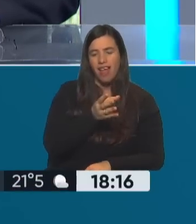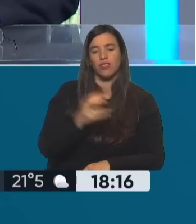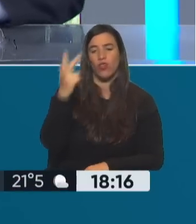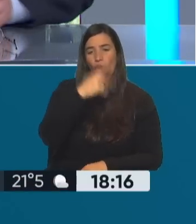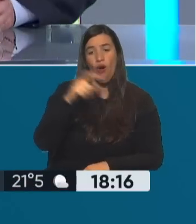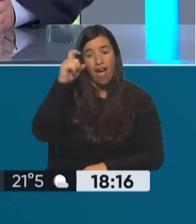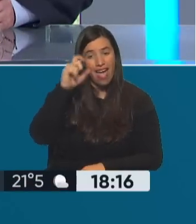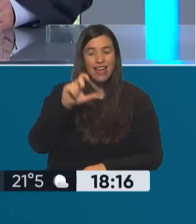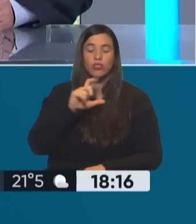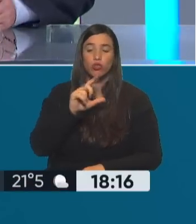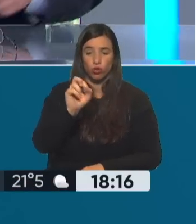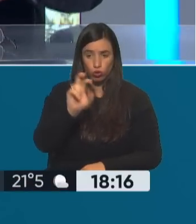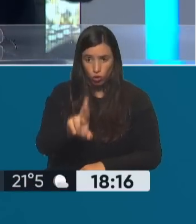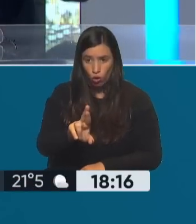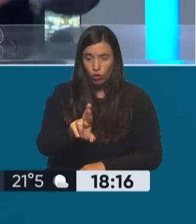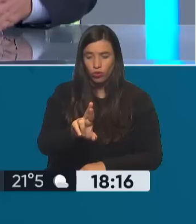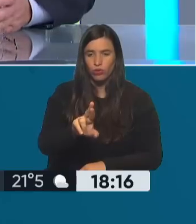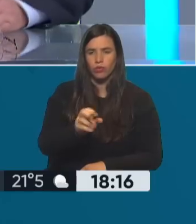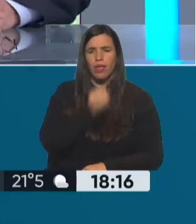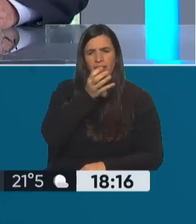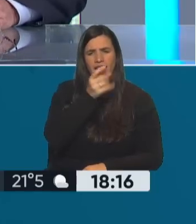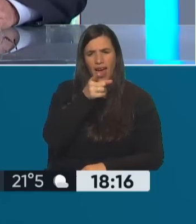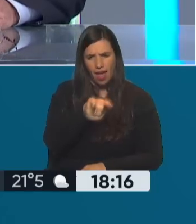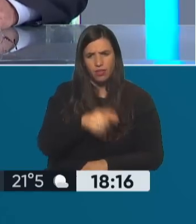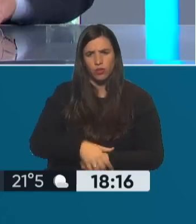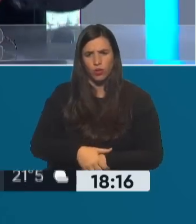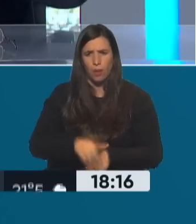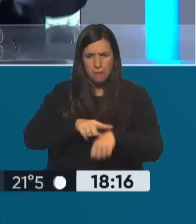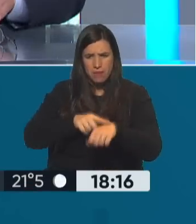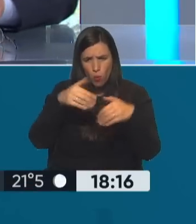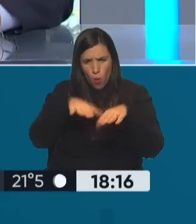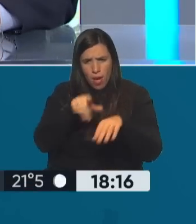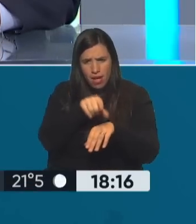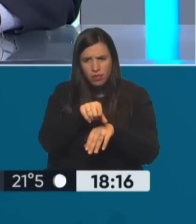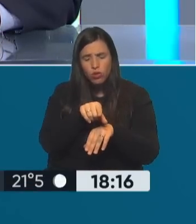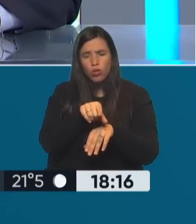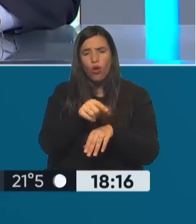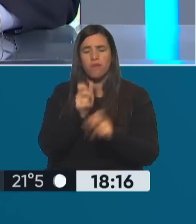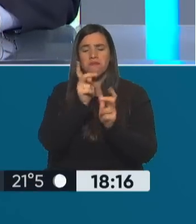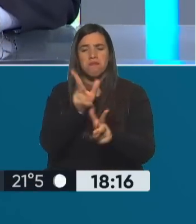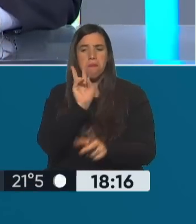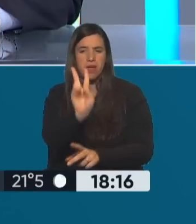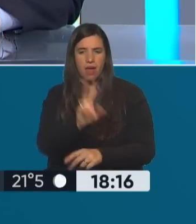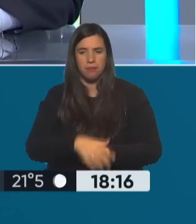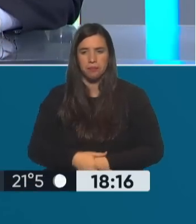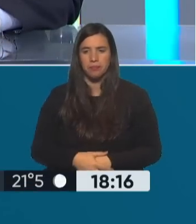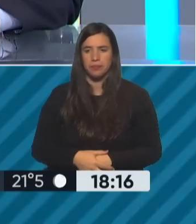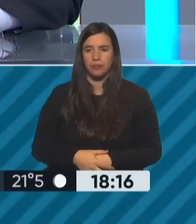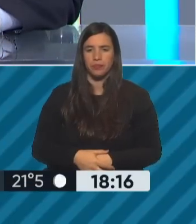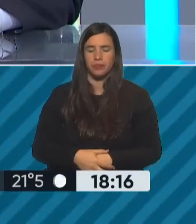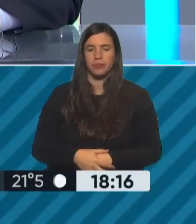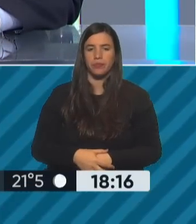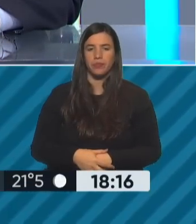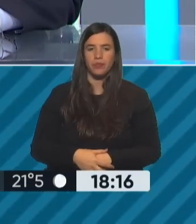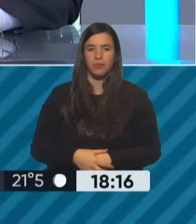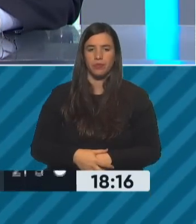Sí. Fíjate lo que decía, para entender ¿lo un tenemos? poco, sí, claro, Uy, qué para- bueno. a ver qué es lo que decía para entender de qué va esta historia. A ver qué